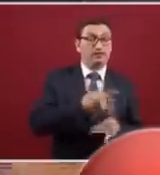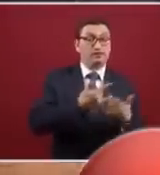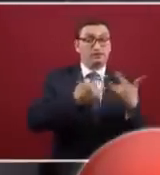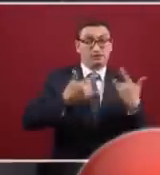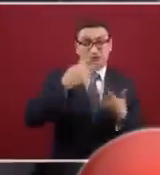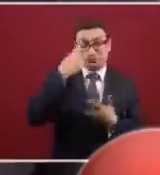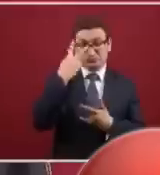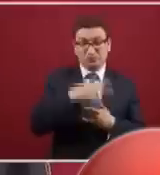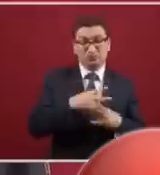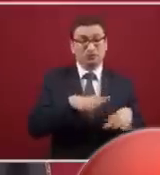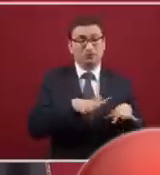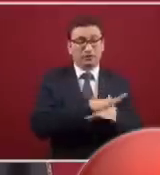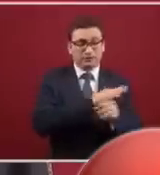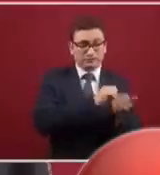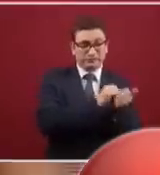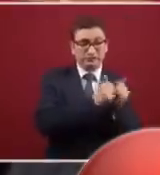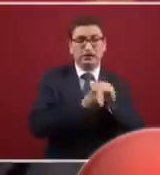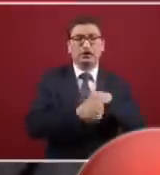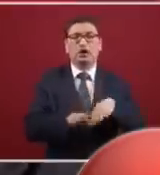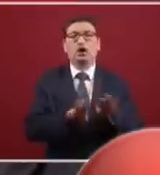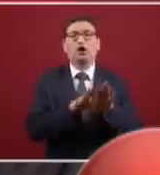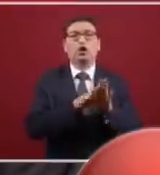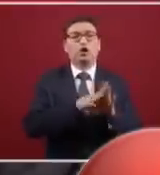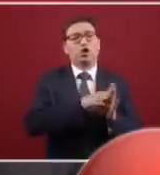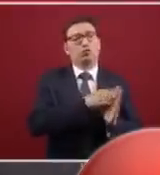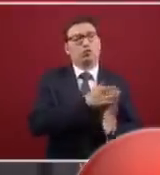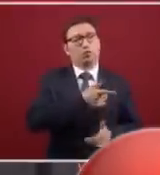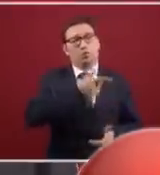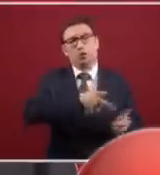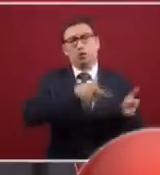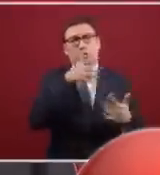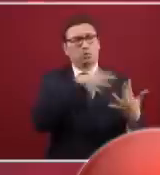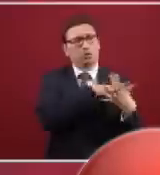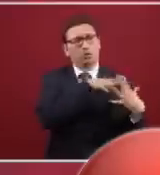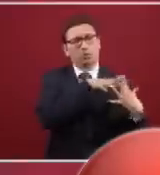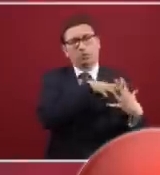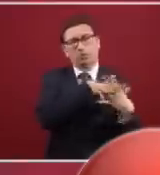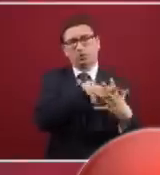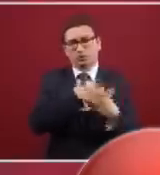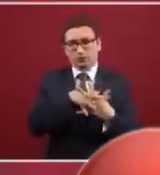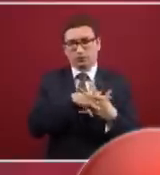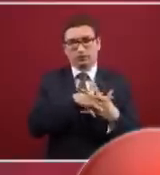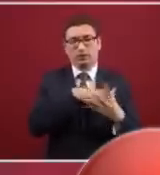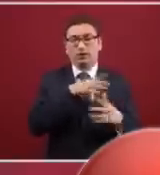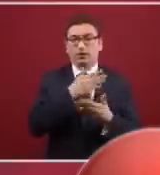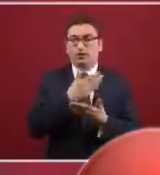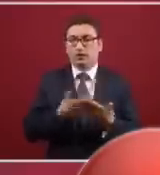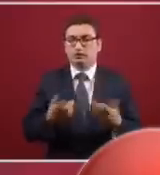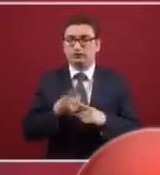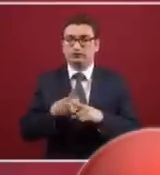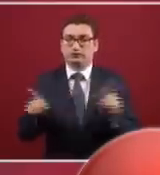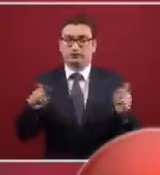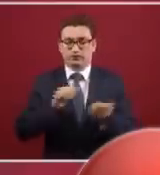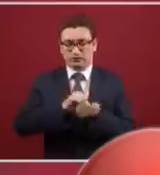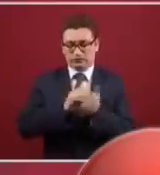las armas. Así se presentaron las circunstancias. Esta transformación